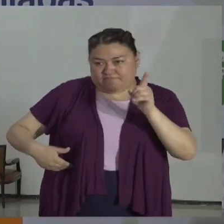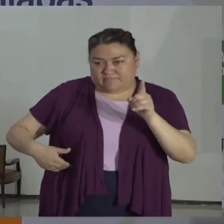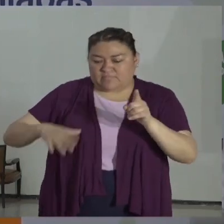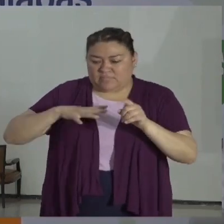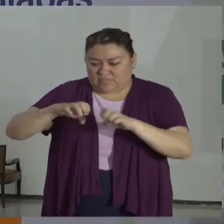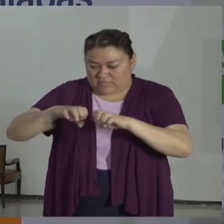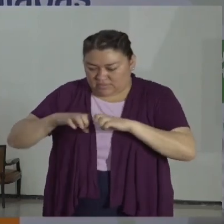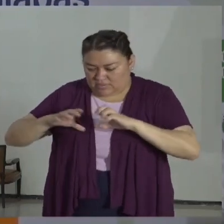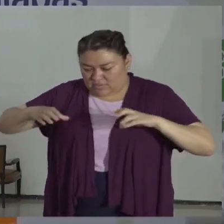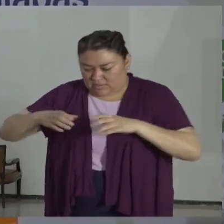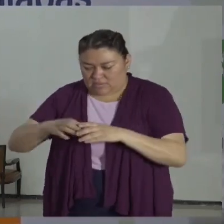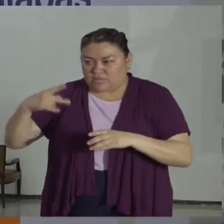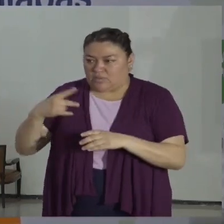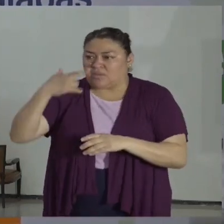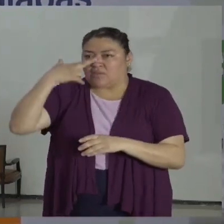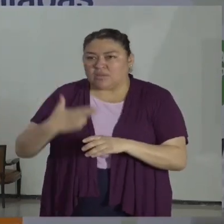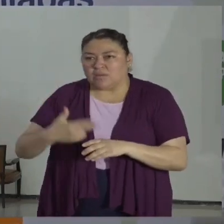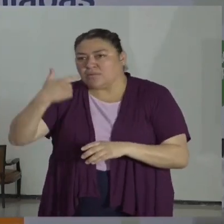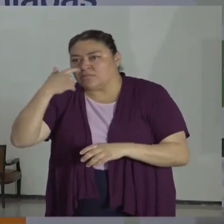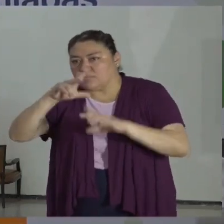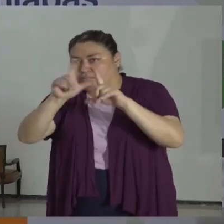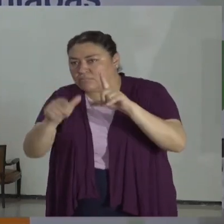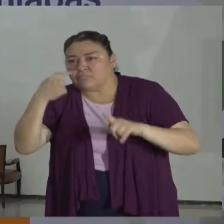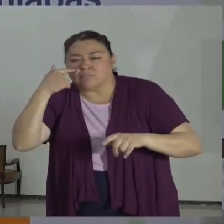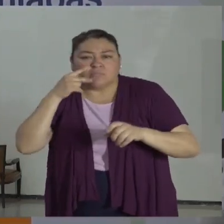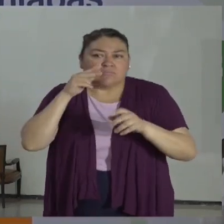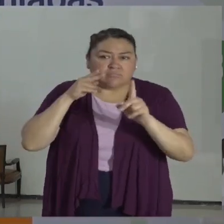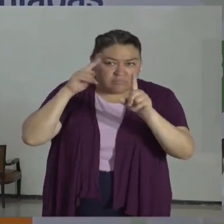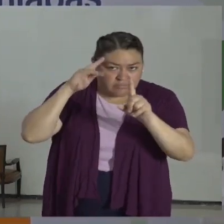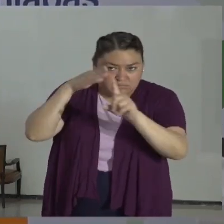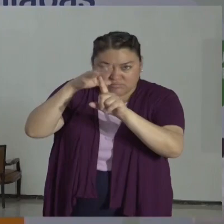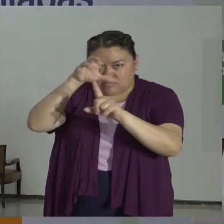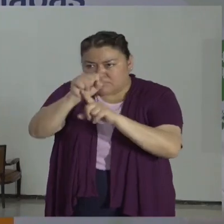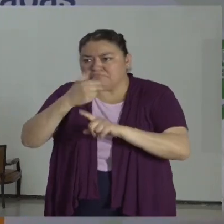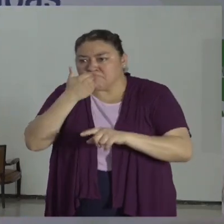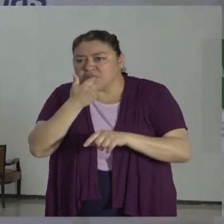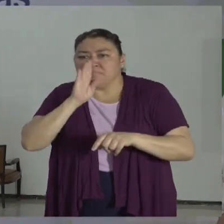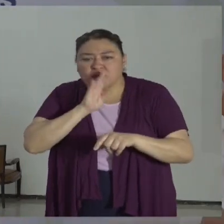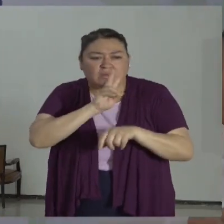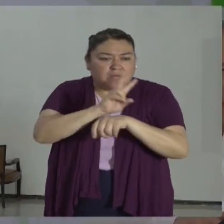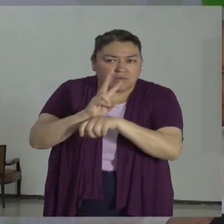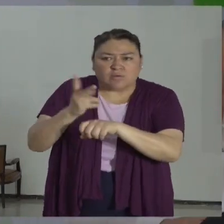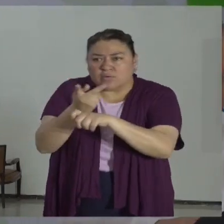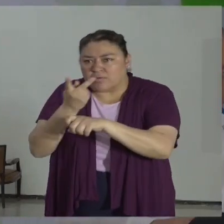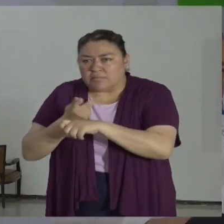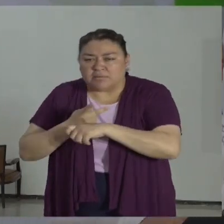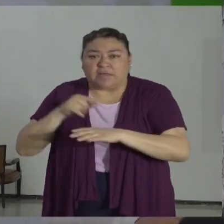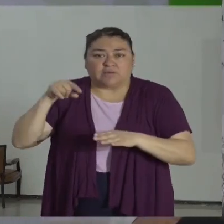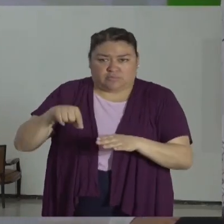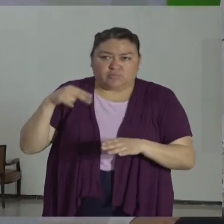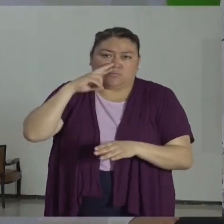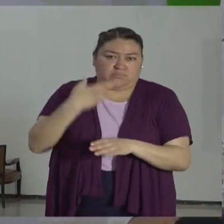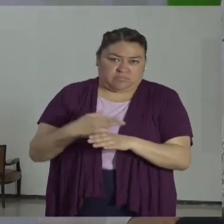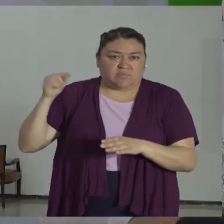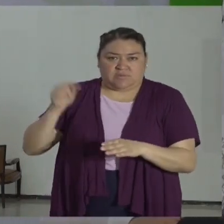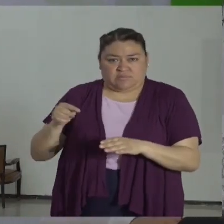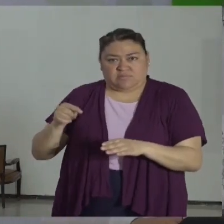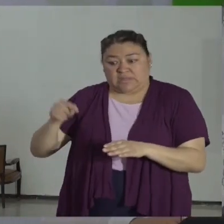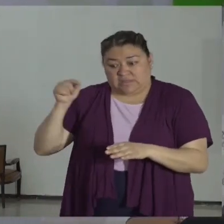fue designado coordinador residente para Bolivia y en 2001 a 2004 para